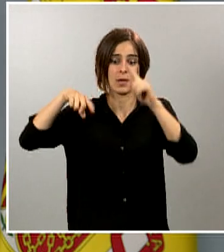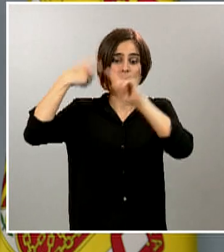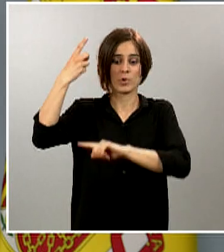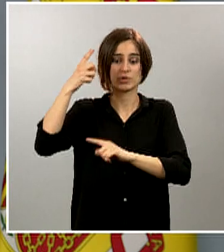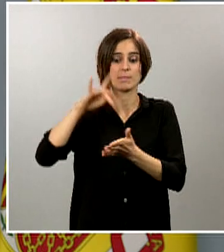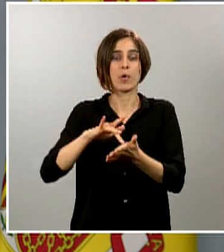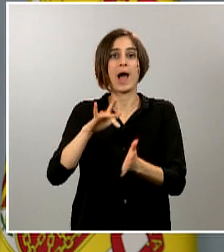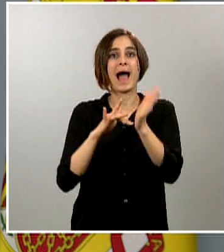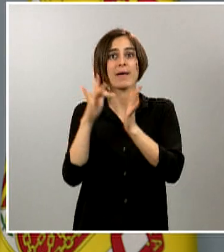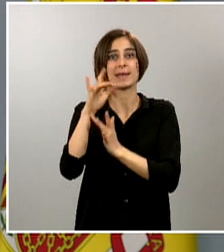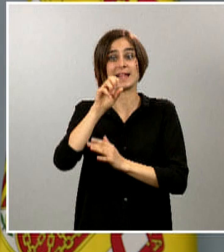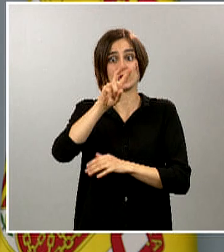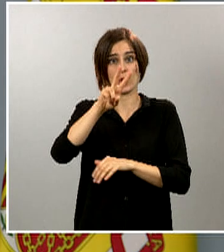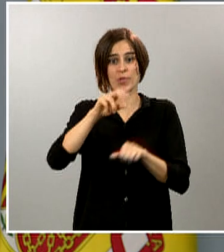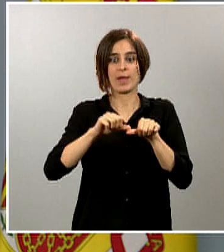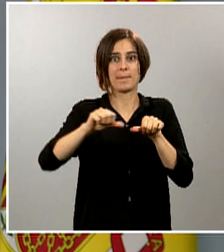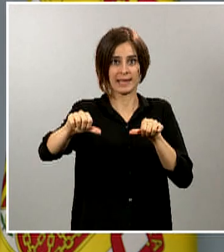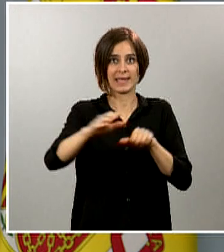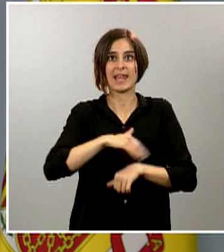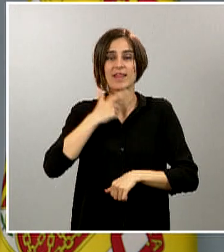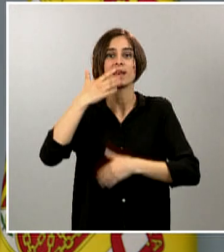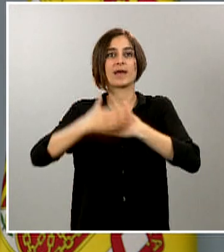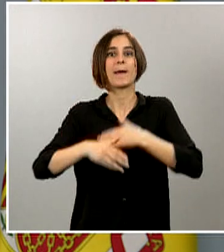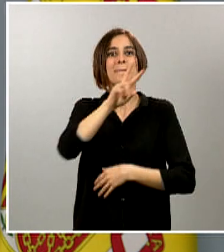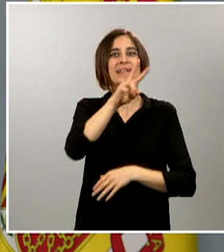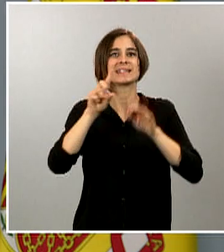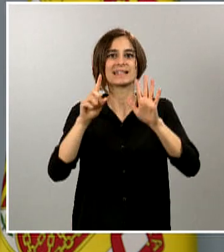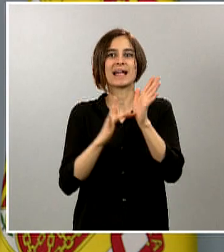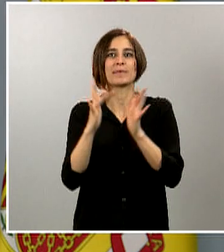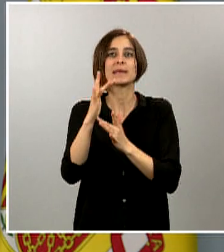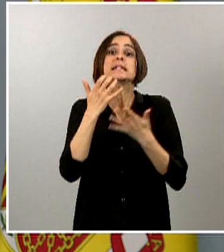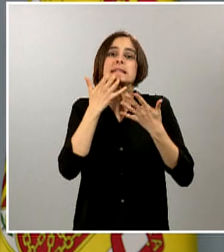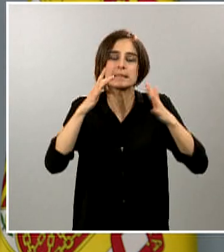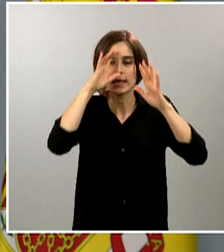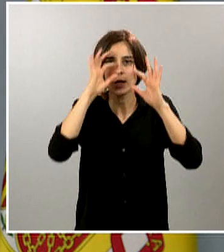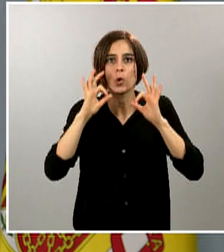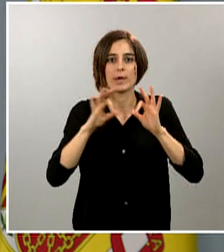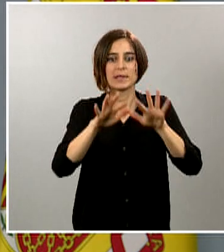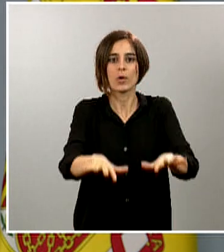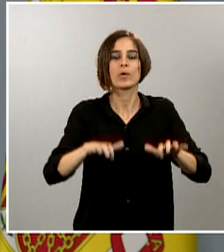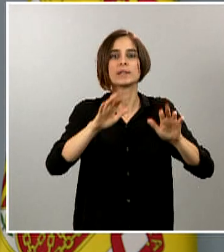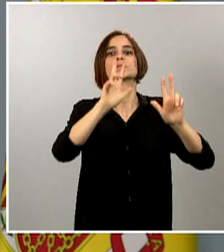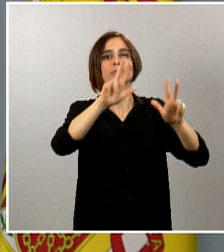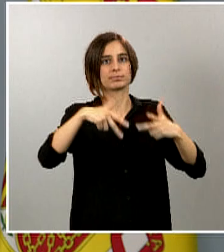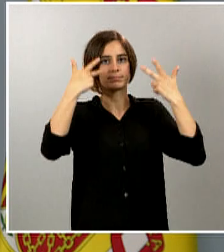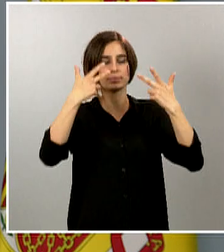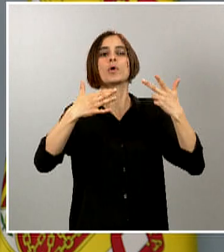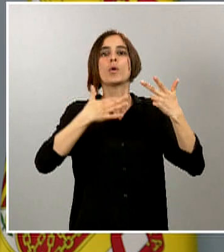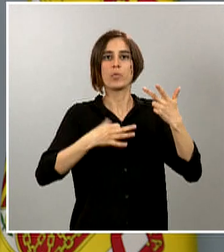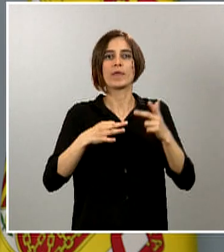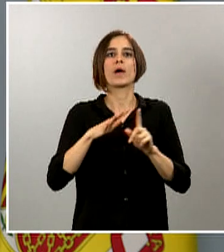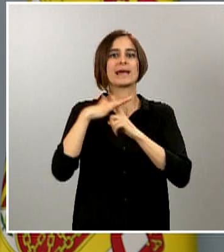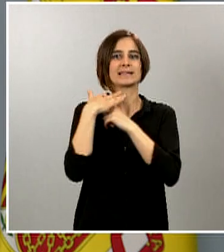es decir, hasta el 26 de abril, siempre que el Congreso, evidentemente, autorice la prórroga del estado de